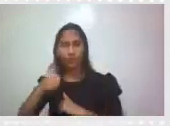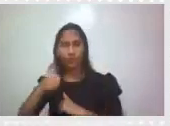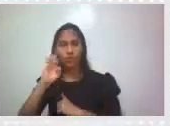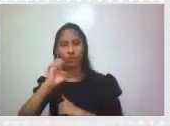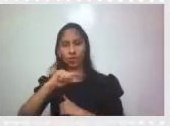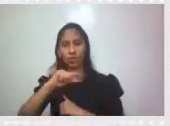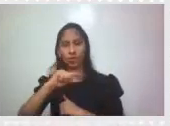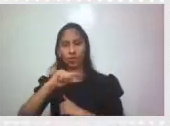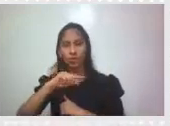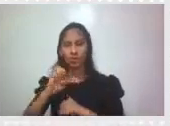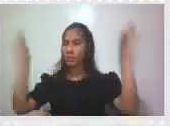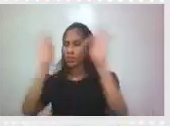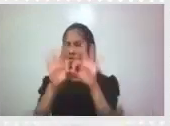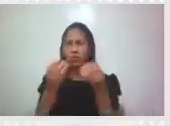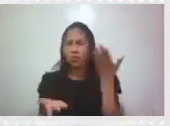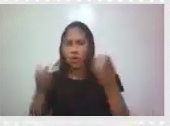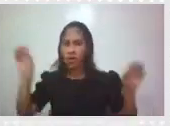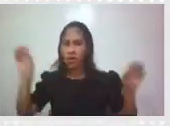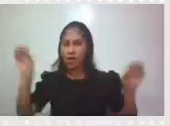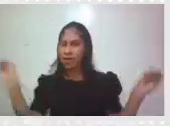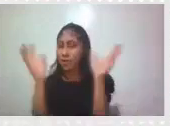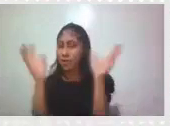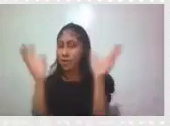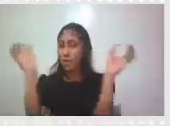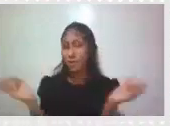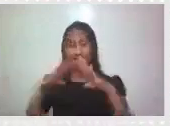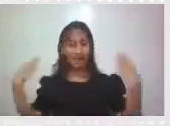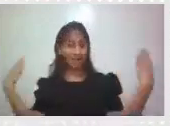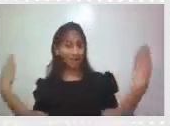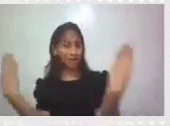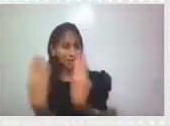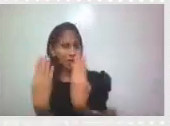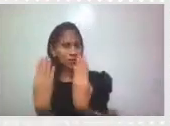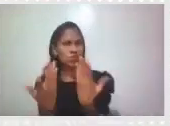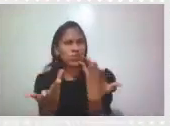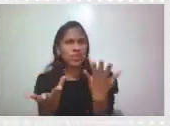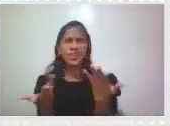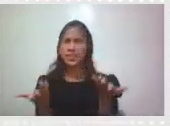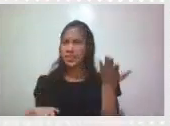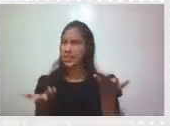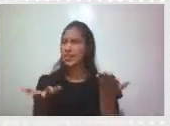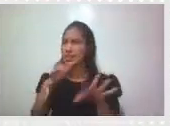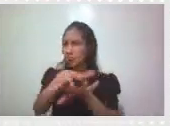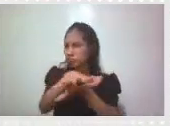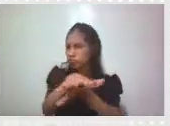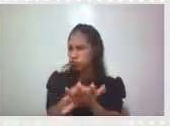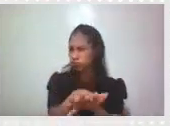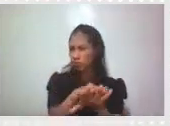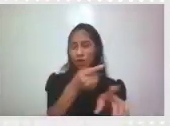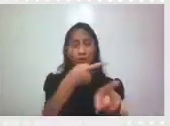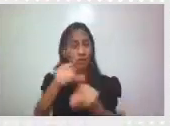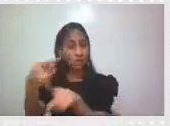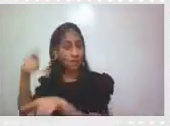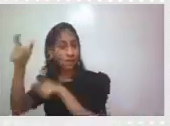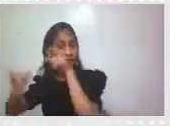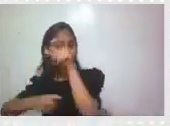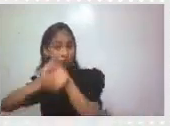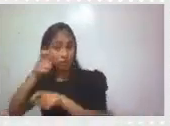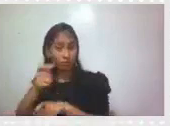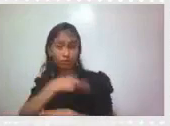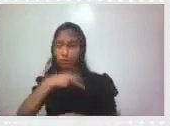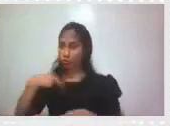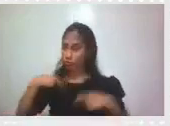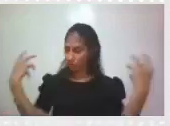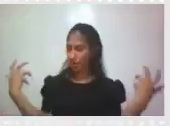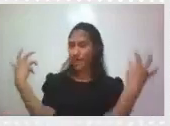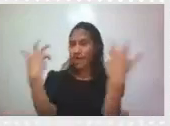es fomentar espacios de sensibilización con distintos actores con quienes nos involucramos, sea